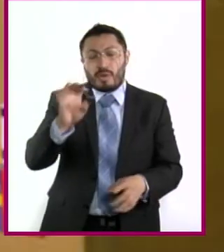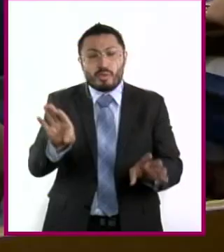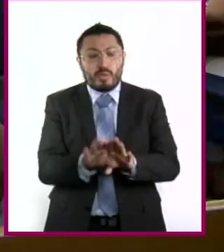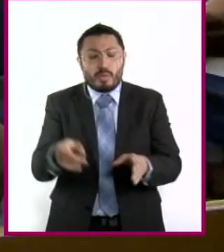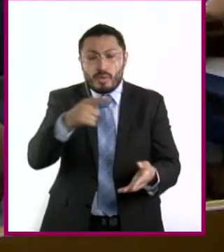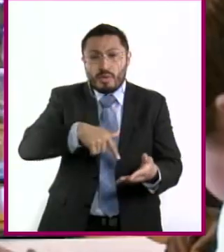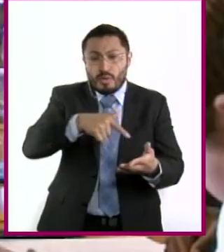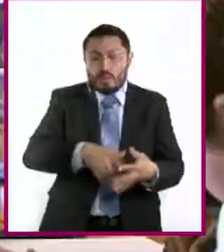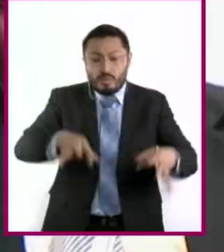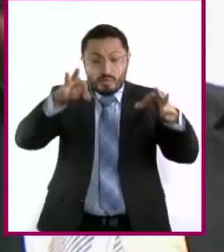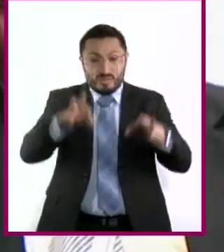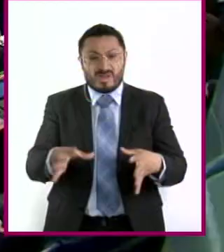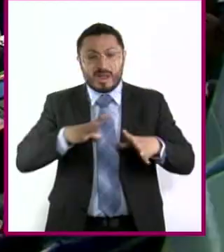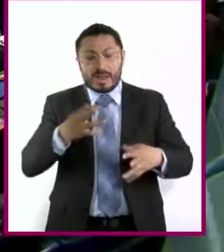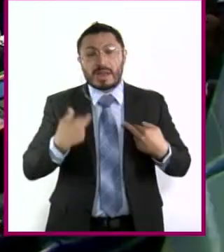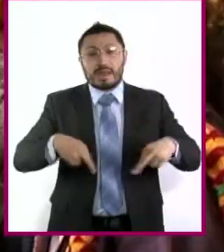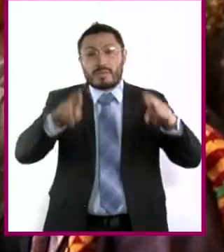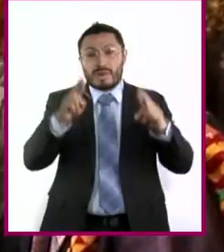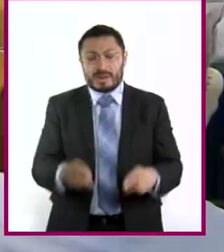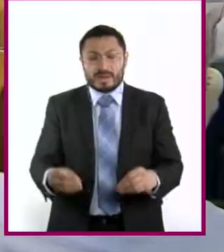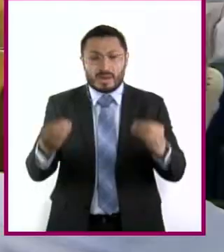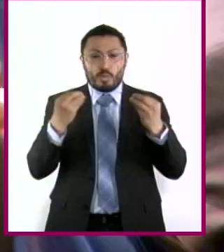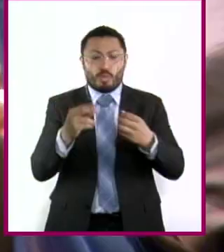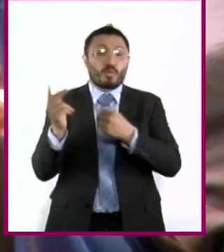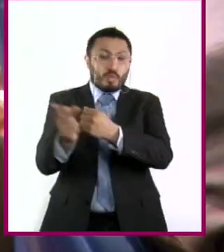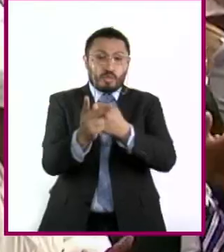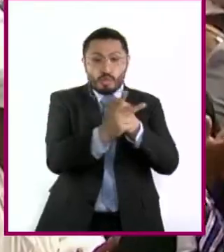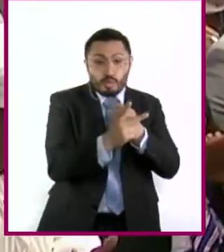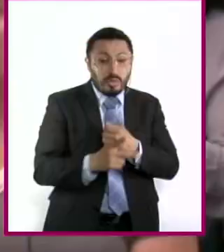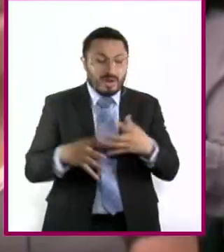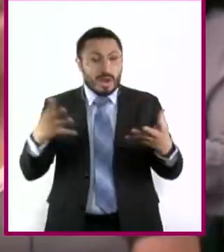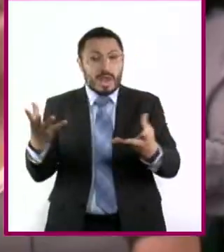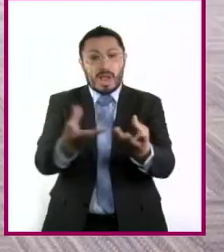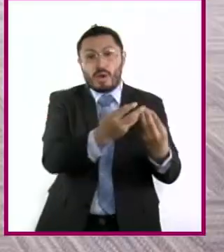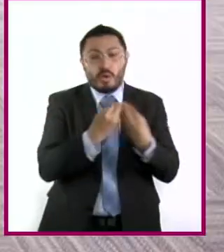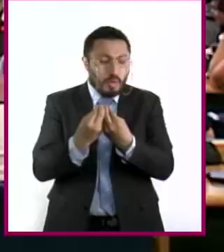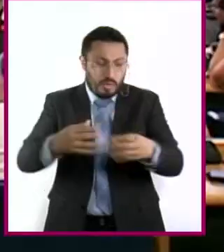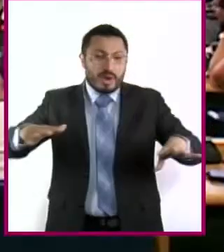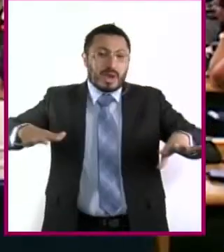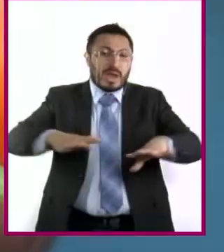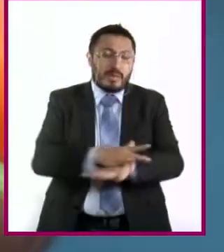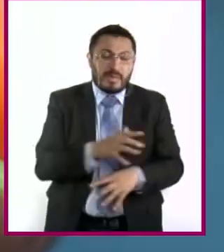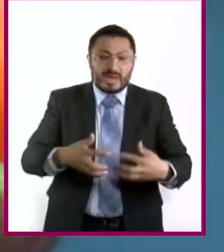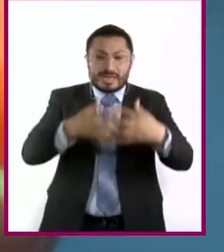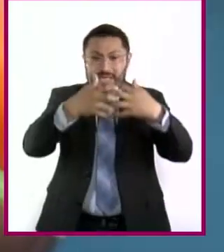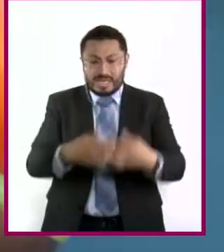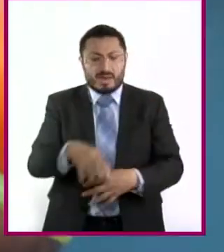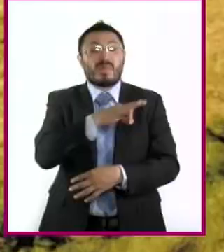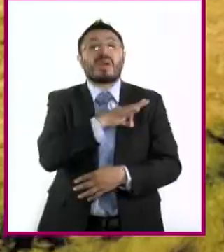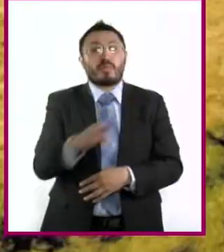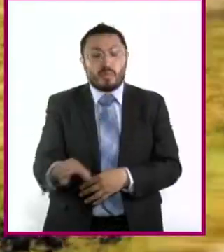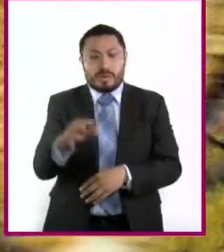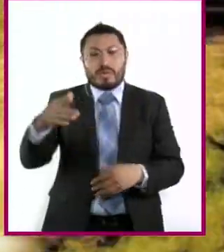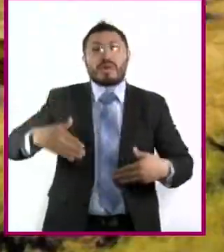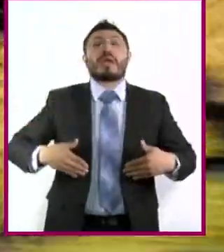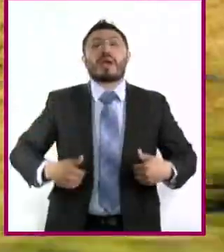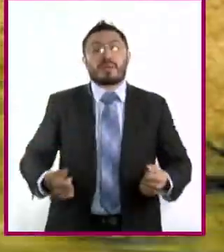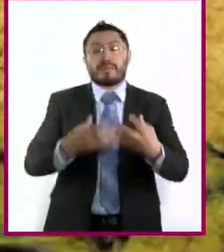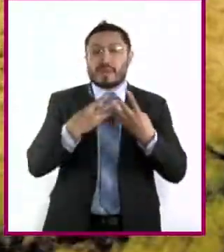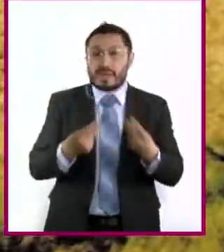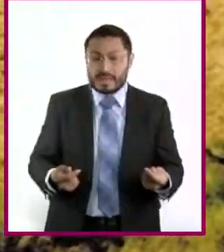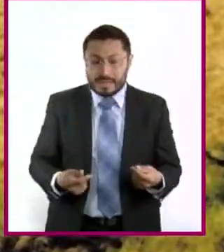donde están representados la mayoría de los países. Juntos, podemos cambiar el sistema y erradicar el hambre sin comprometer